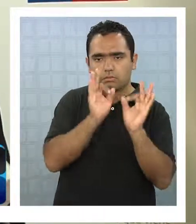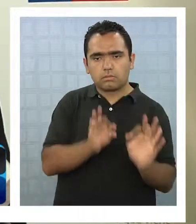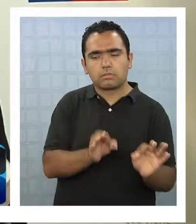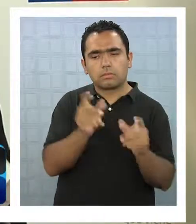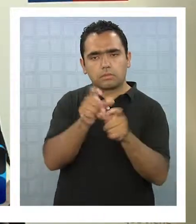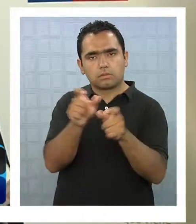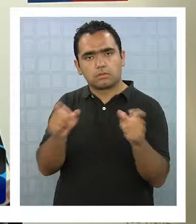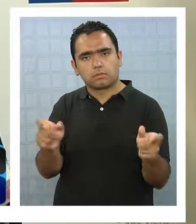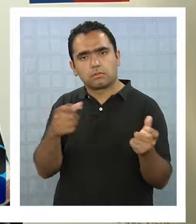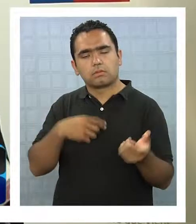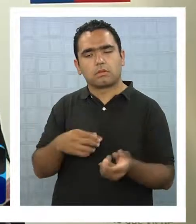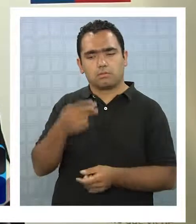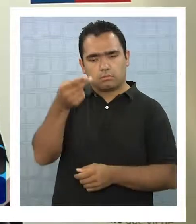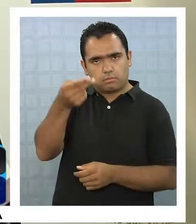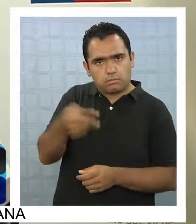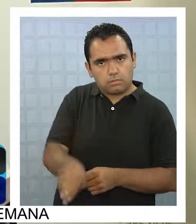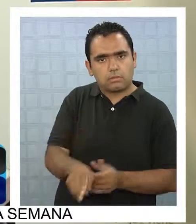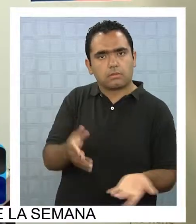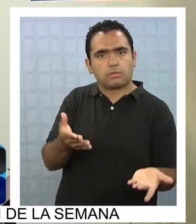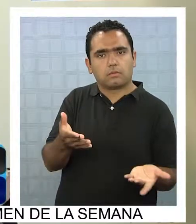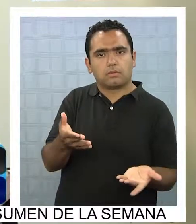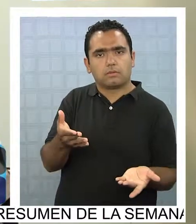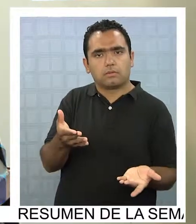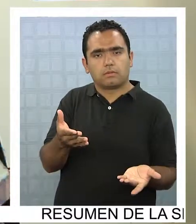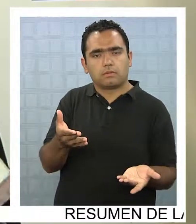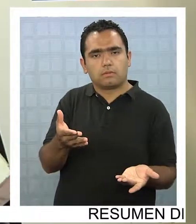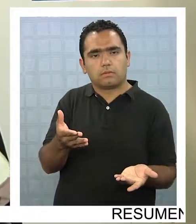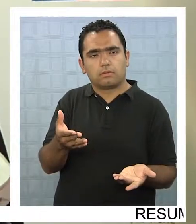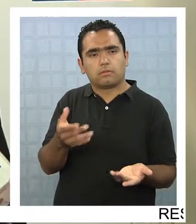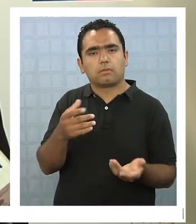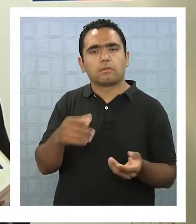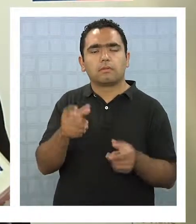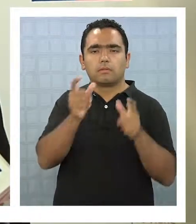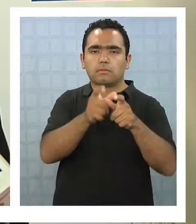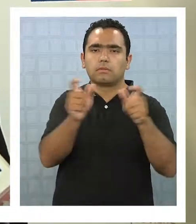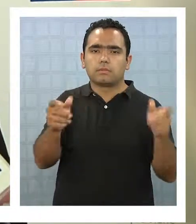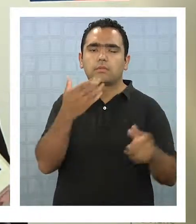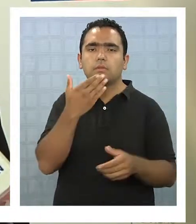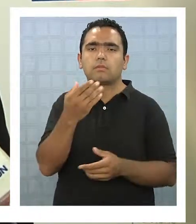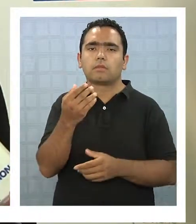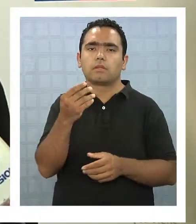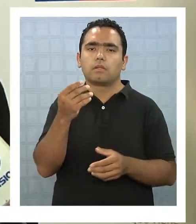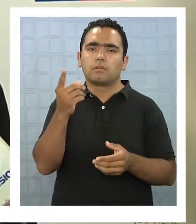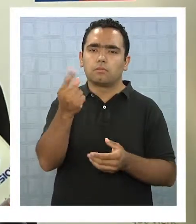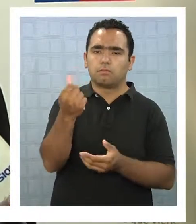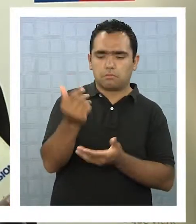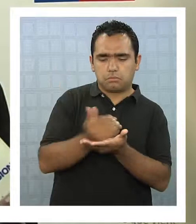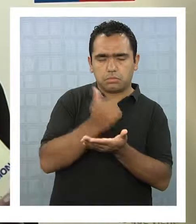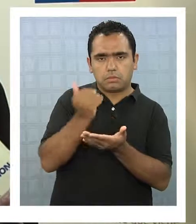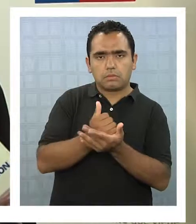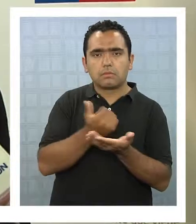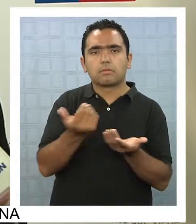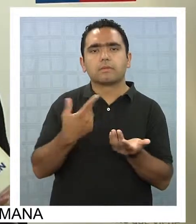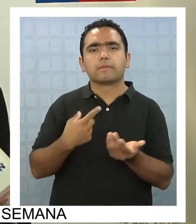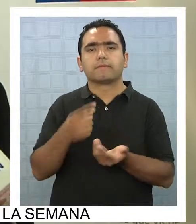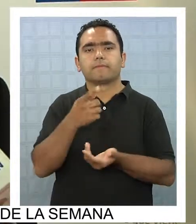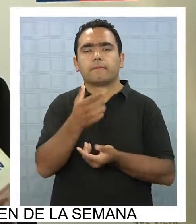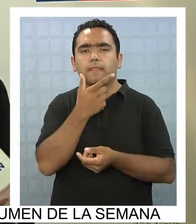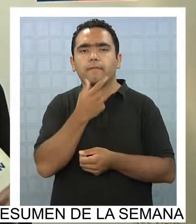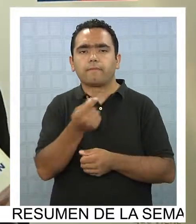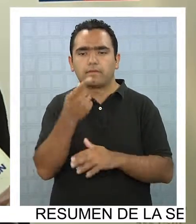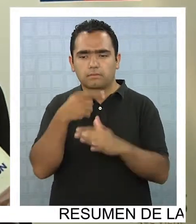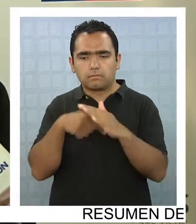sean nacional o residente y las personas que se lucran promocionando o